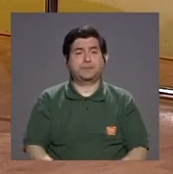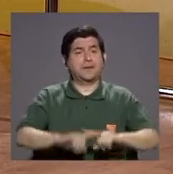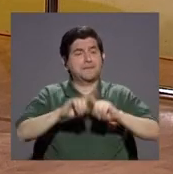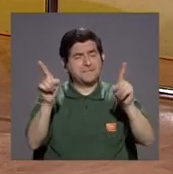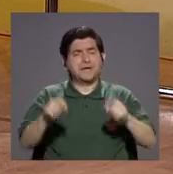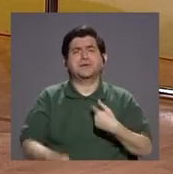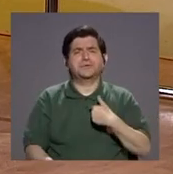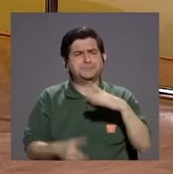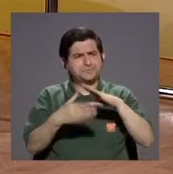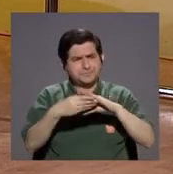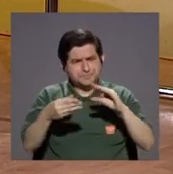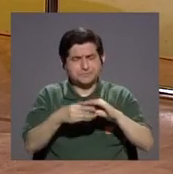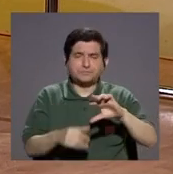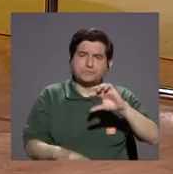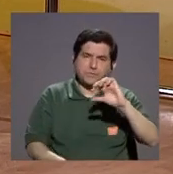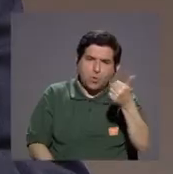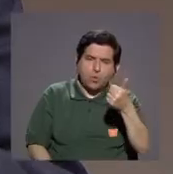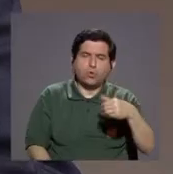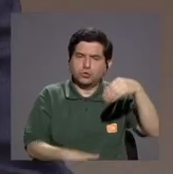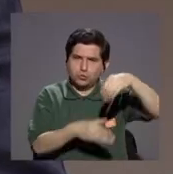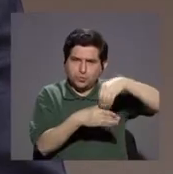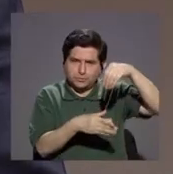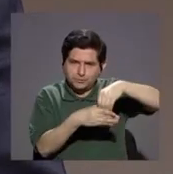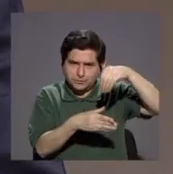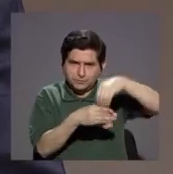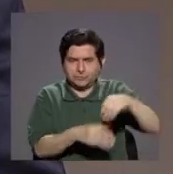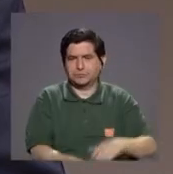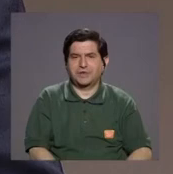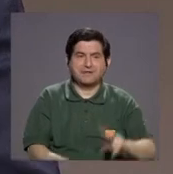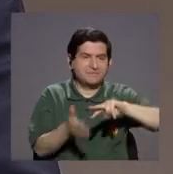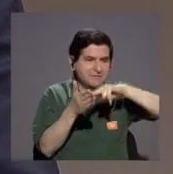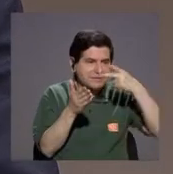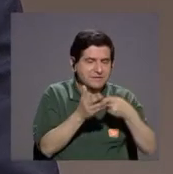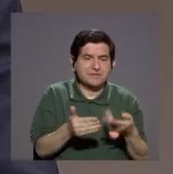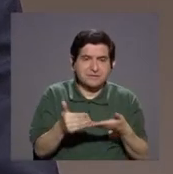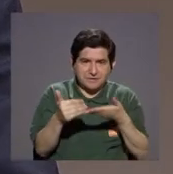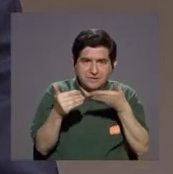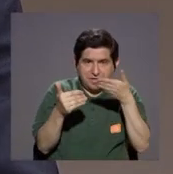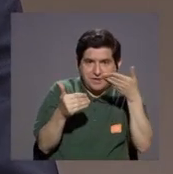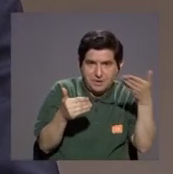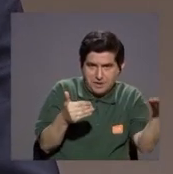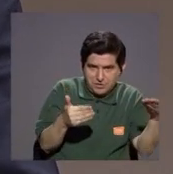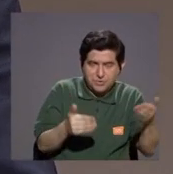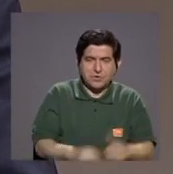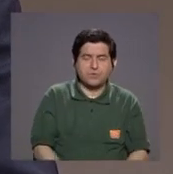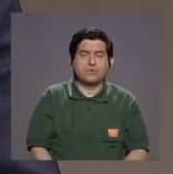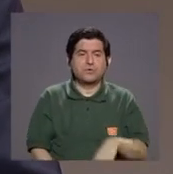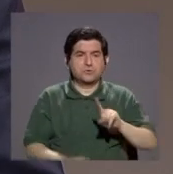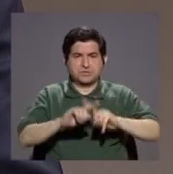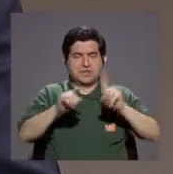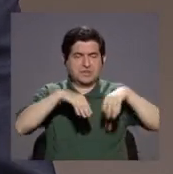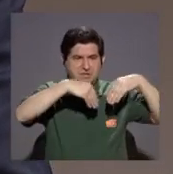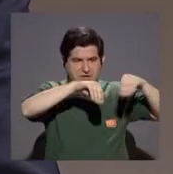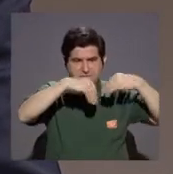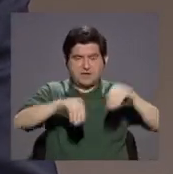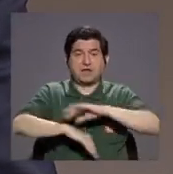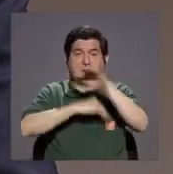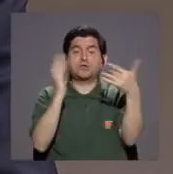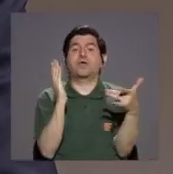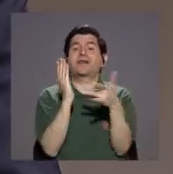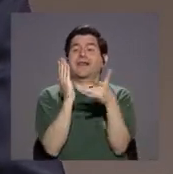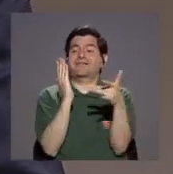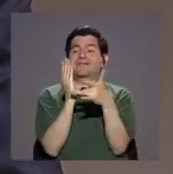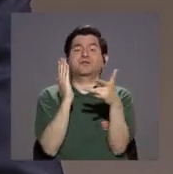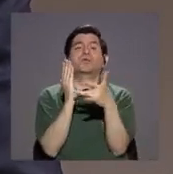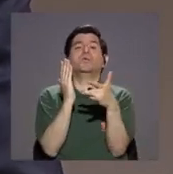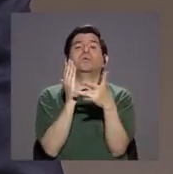bueno y voy a comentar otro componente de lo que es artículos de nuestros almacenes y es toda la tecnología